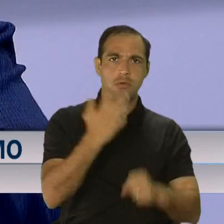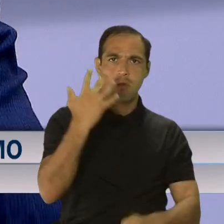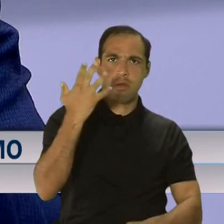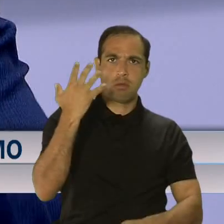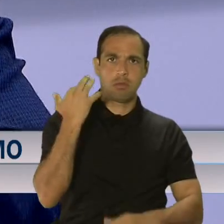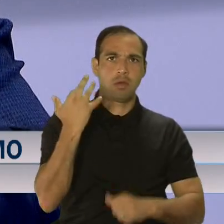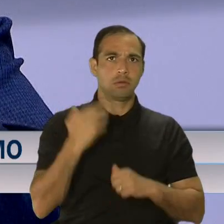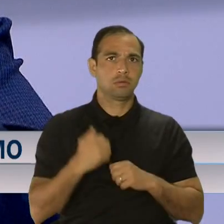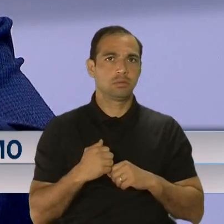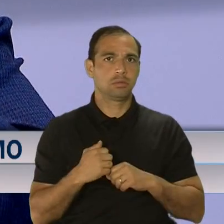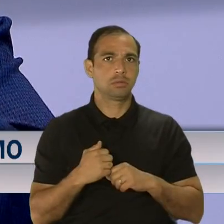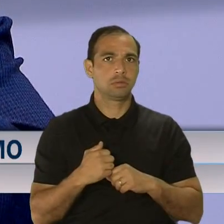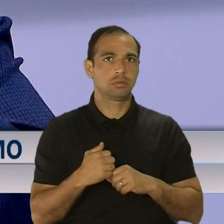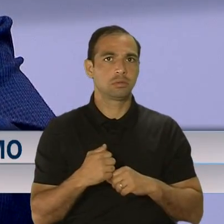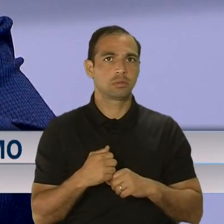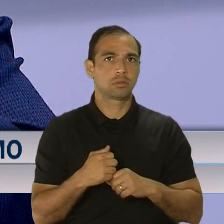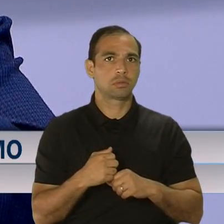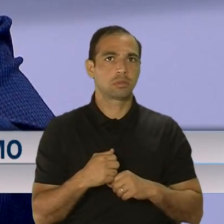proveer una